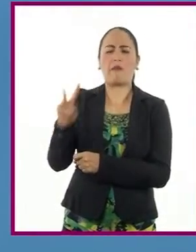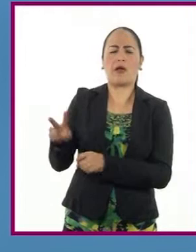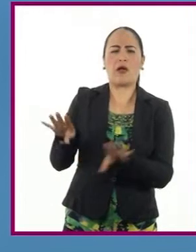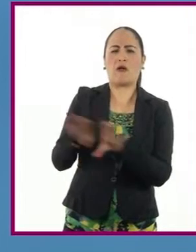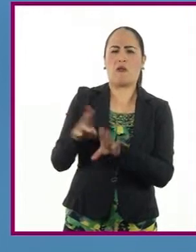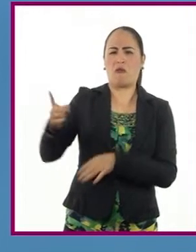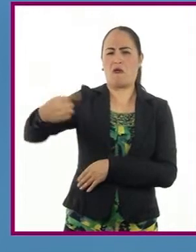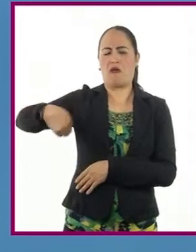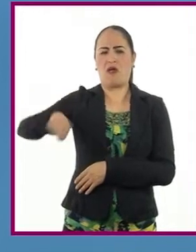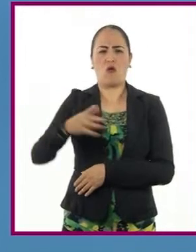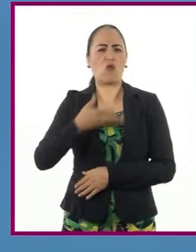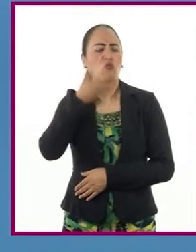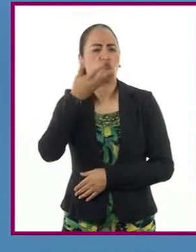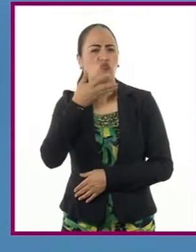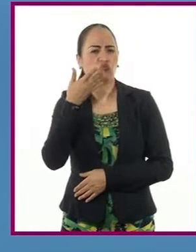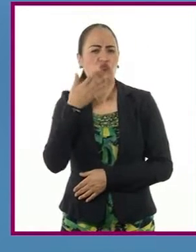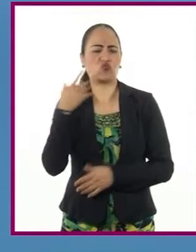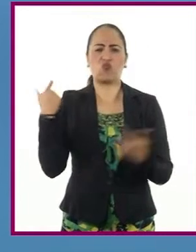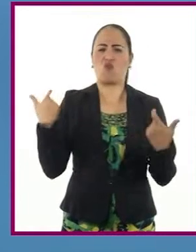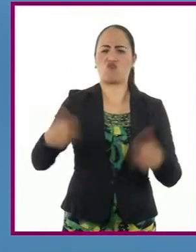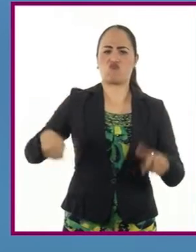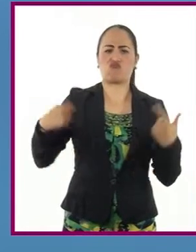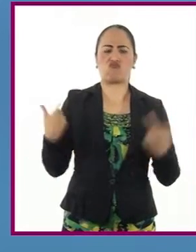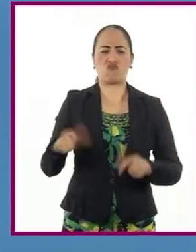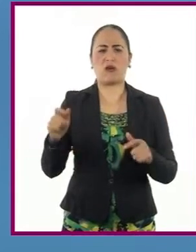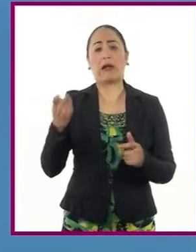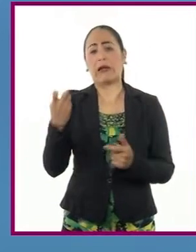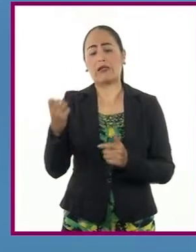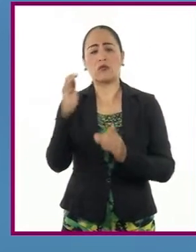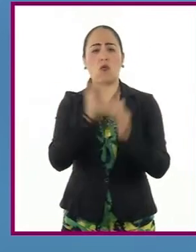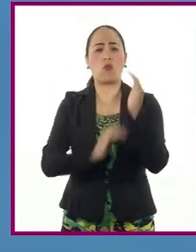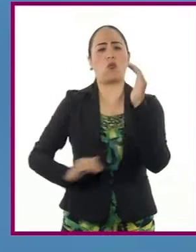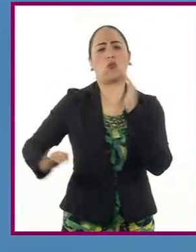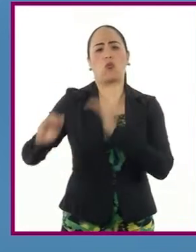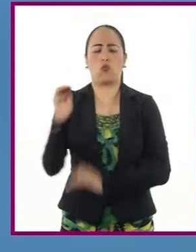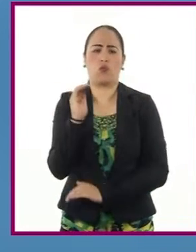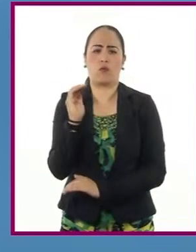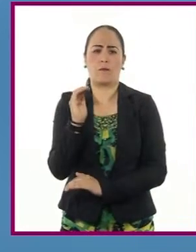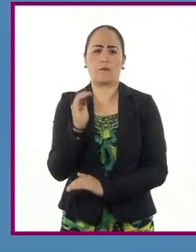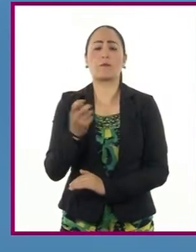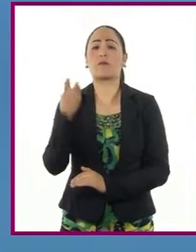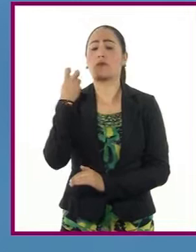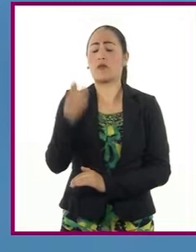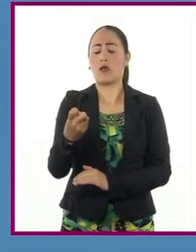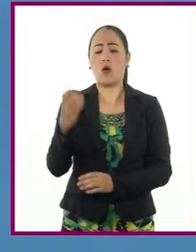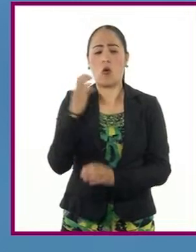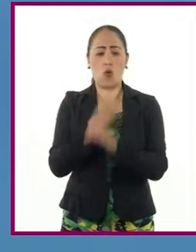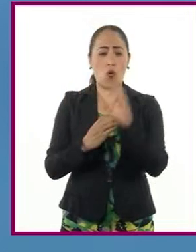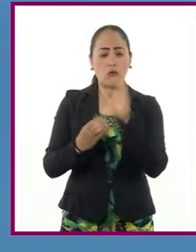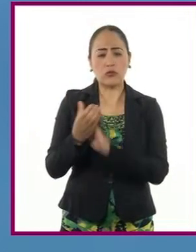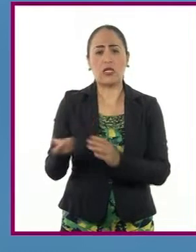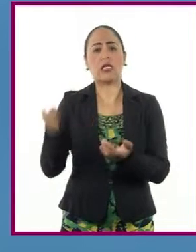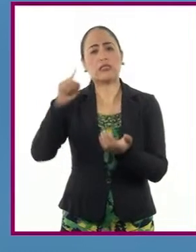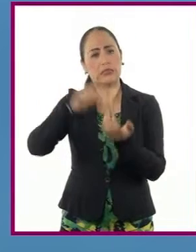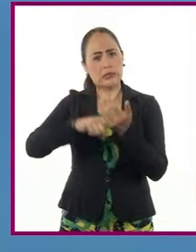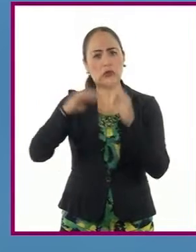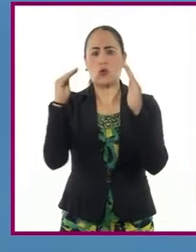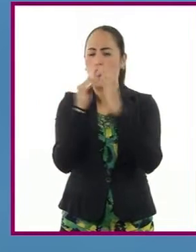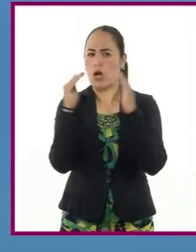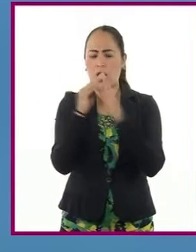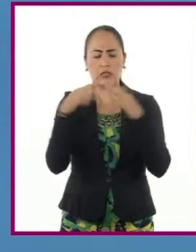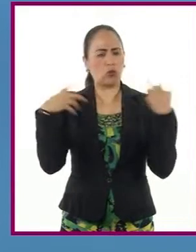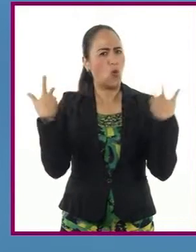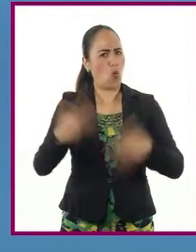de determinados objetos indicaba prominencia social. Por eso los ajuares domésticos eran costosos y